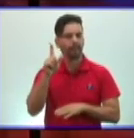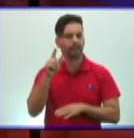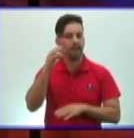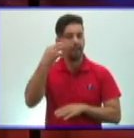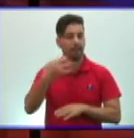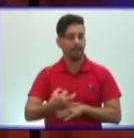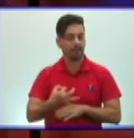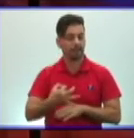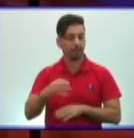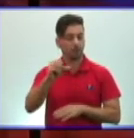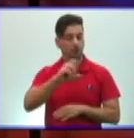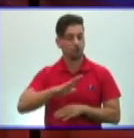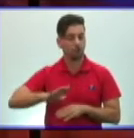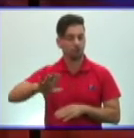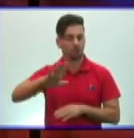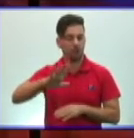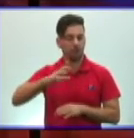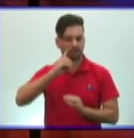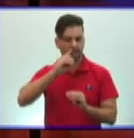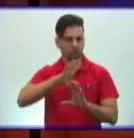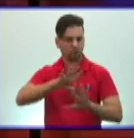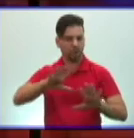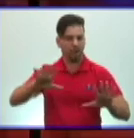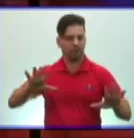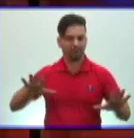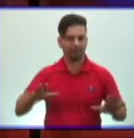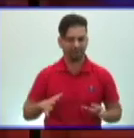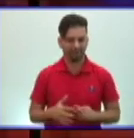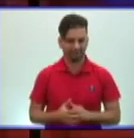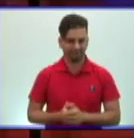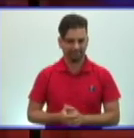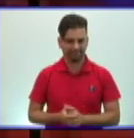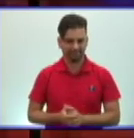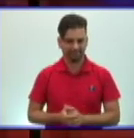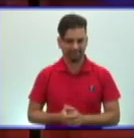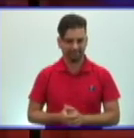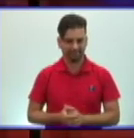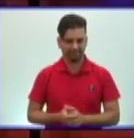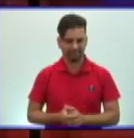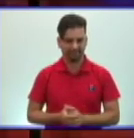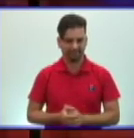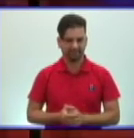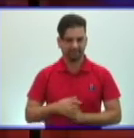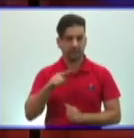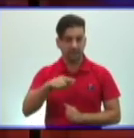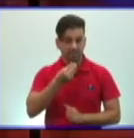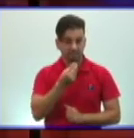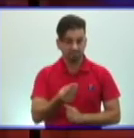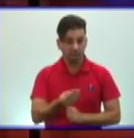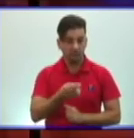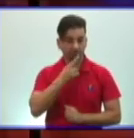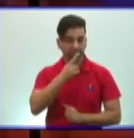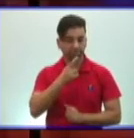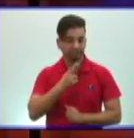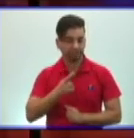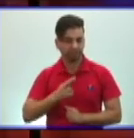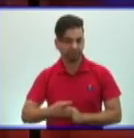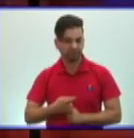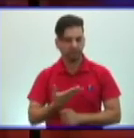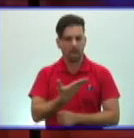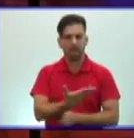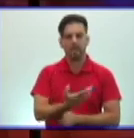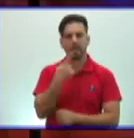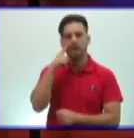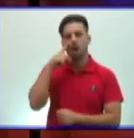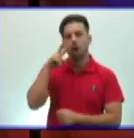se construye esa realidad. En este sentido, ustedes pueden ir respondiendo y les pediría que observen